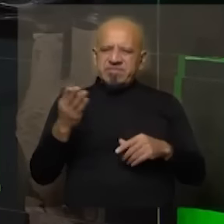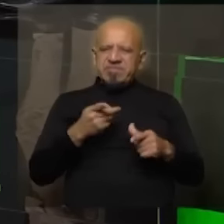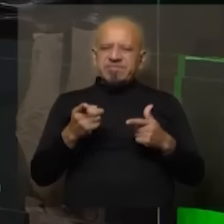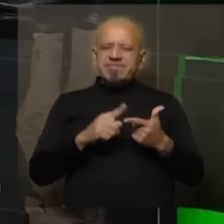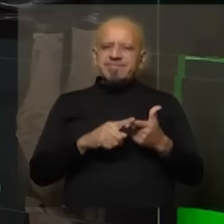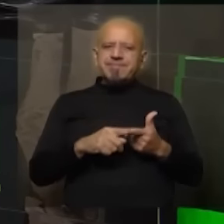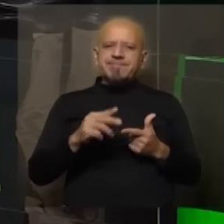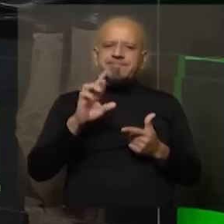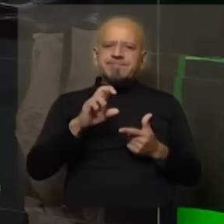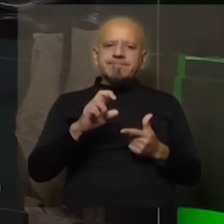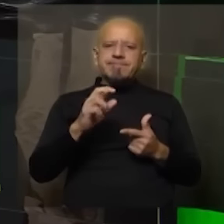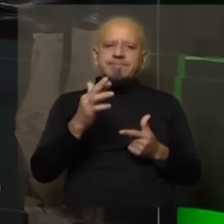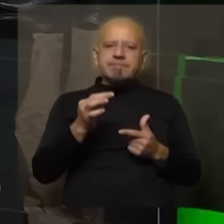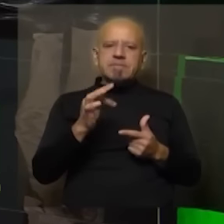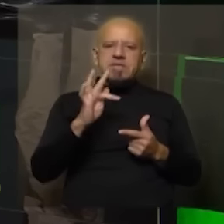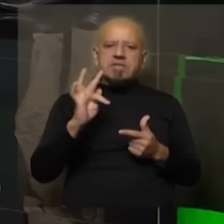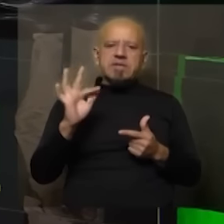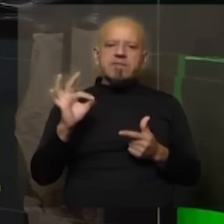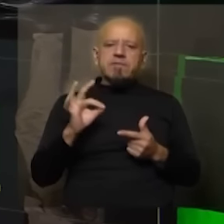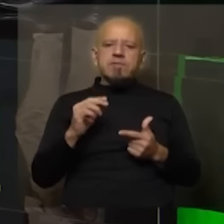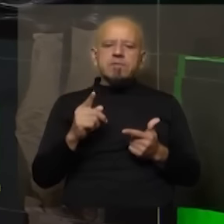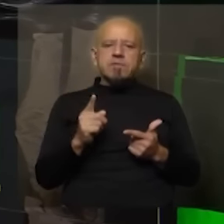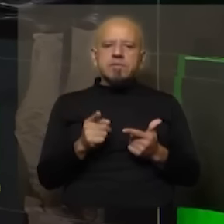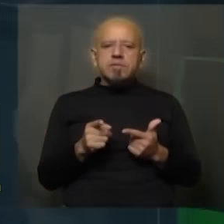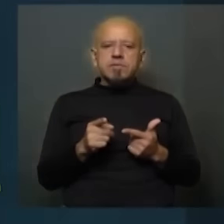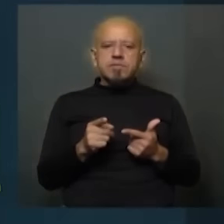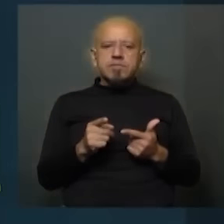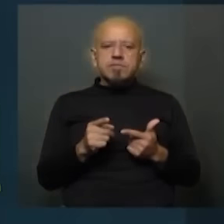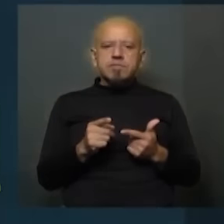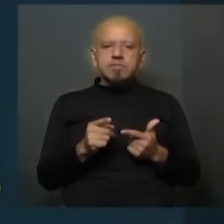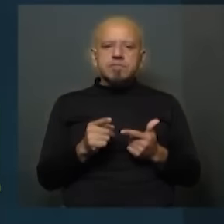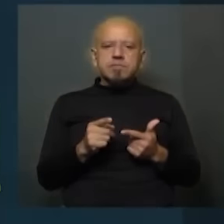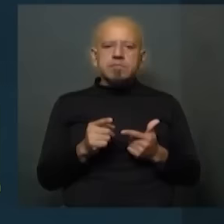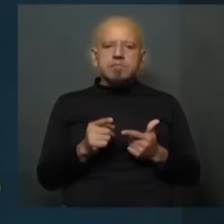dice que votará por Laura Raffo. Como ven, hay una